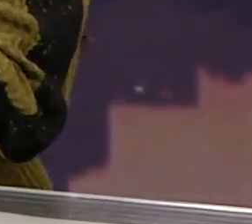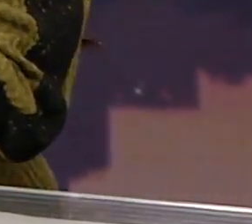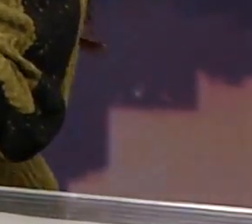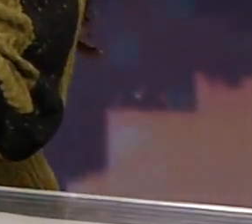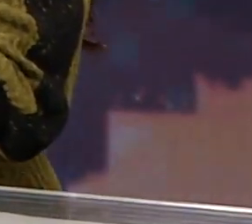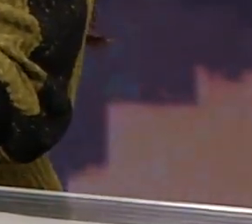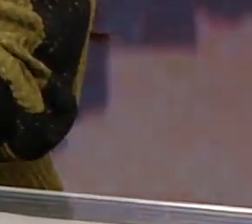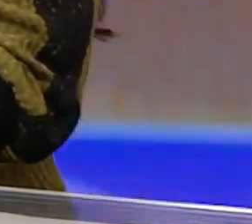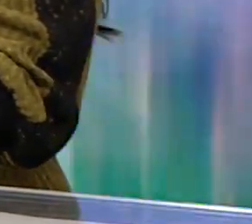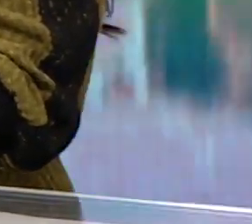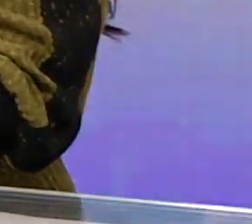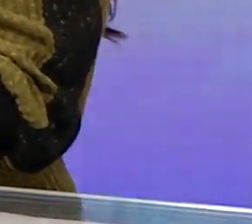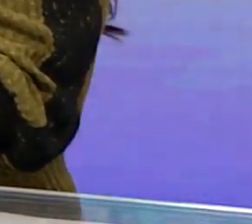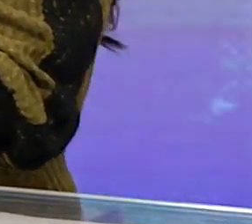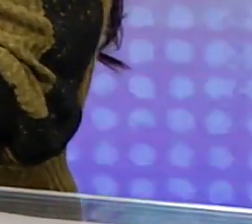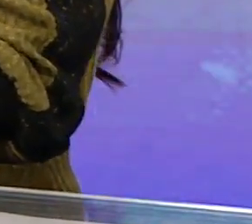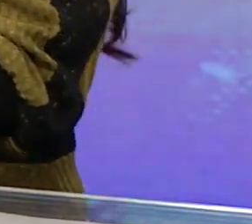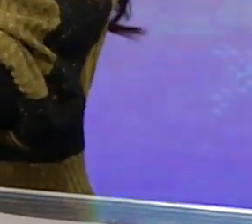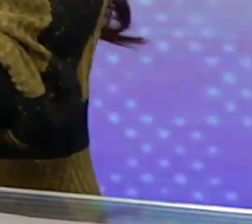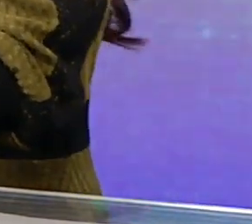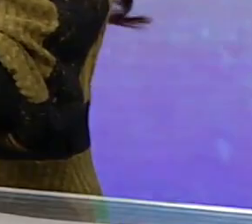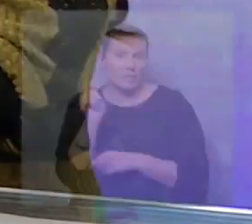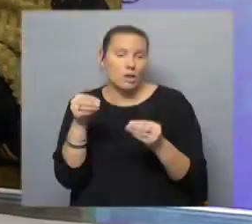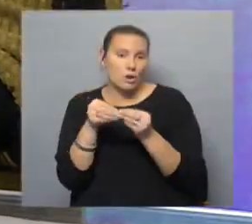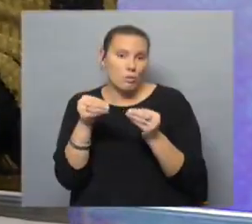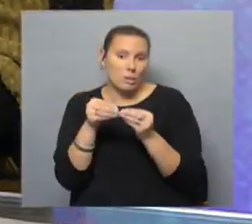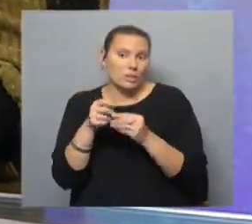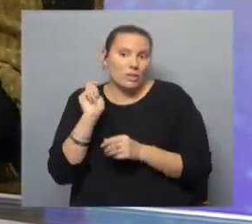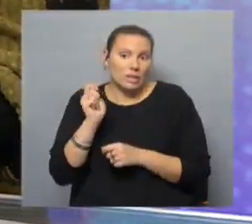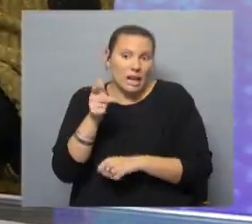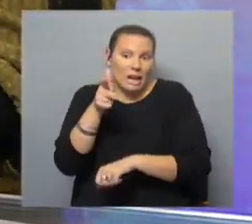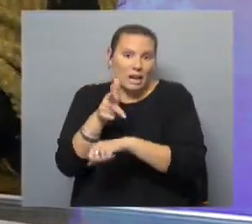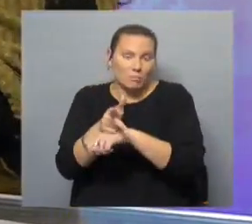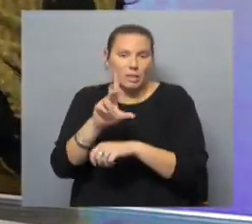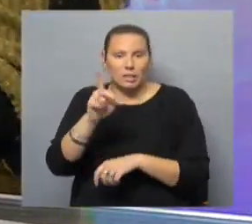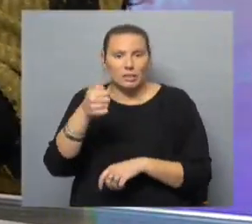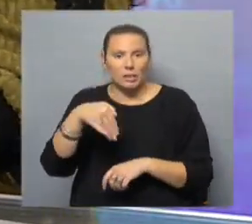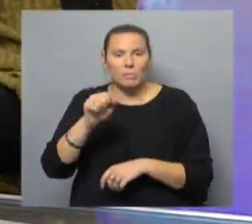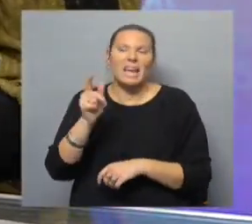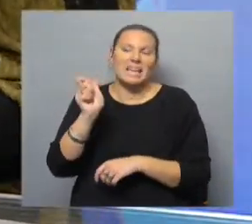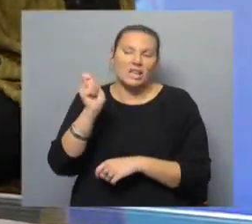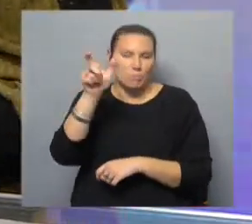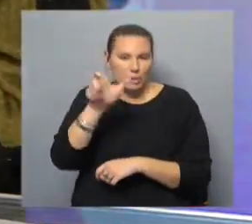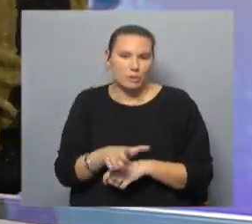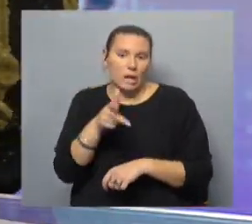la cámara con la cámara de, ¿no? Decir el nombre, ¿no? Con la cámara de Damián o la cámara de quien estuviera en el momento. Divino,